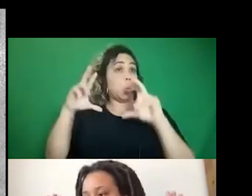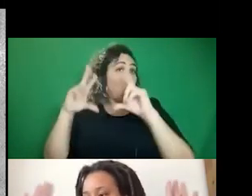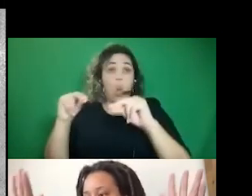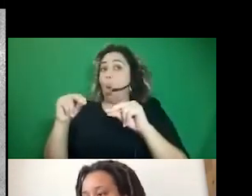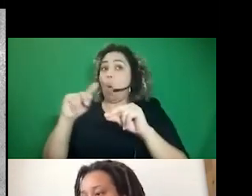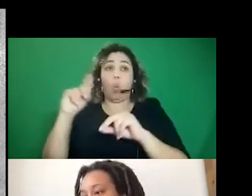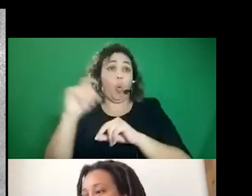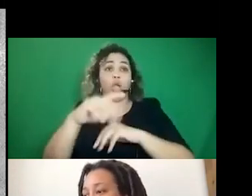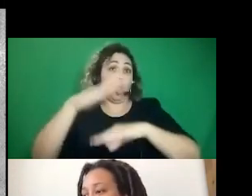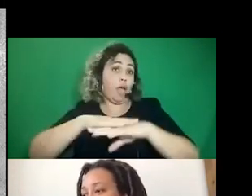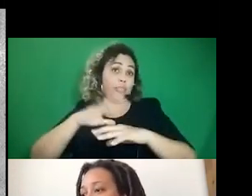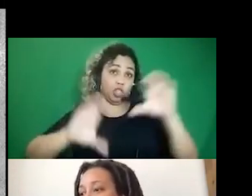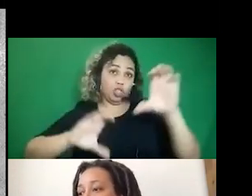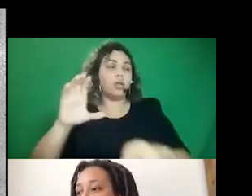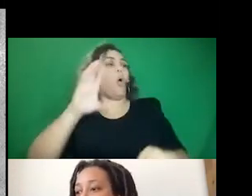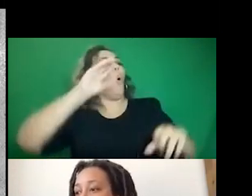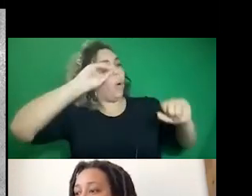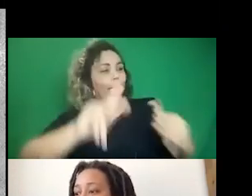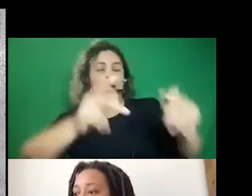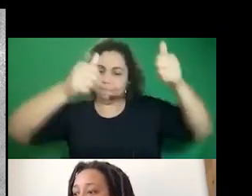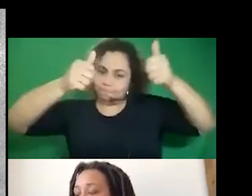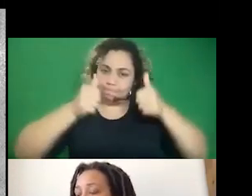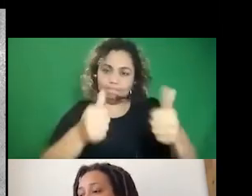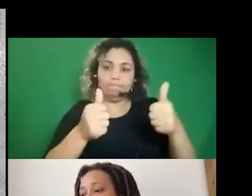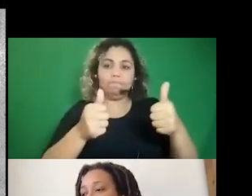no hay preguntas en el chat